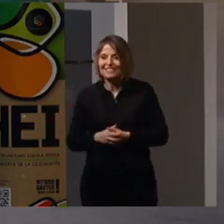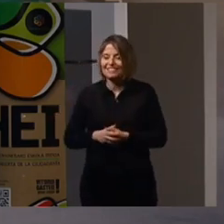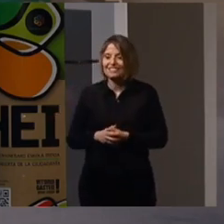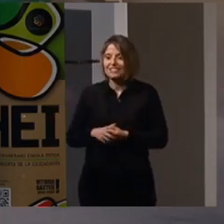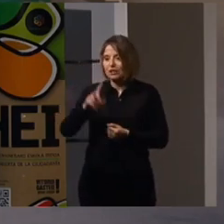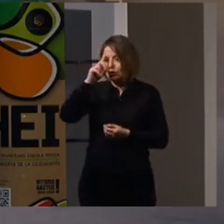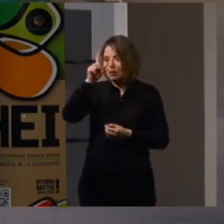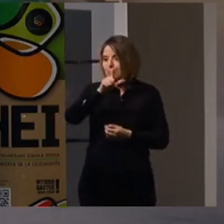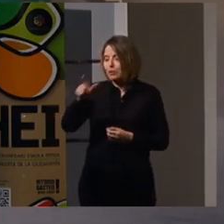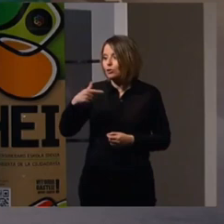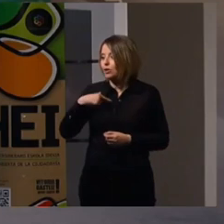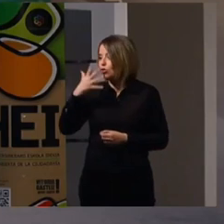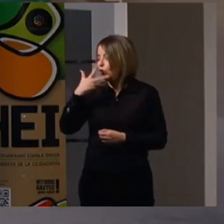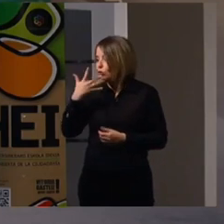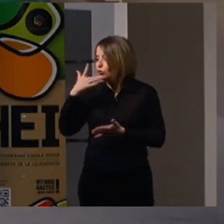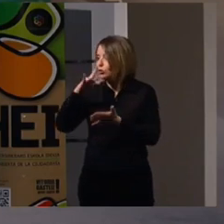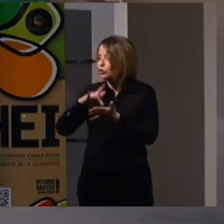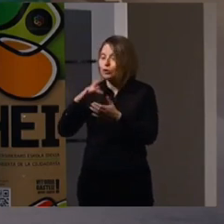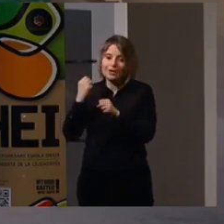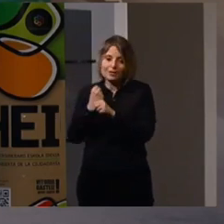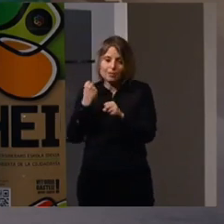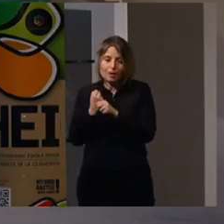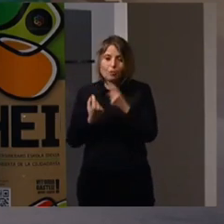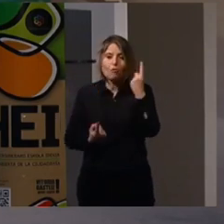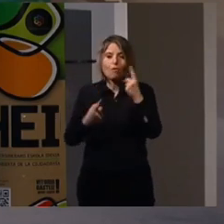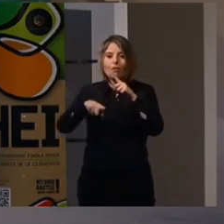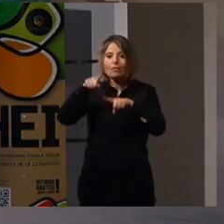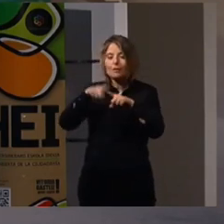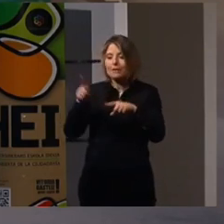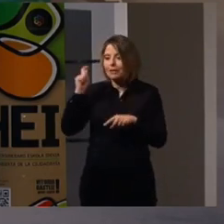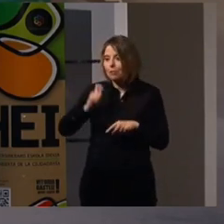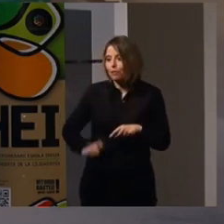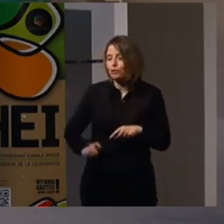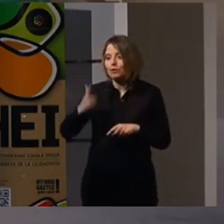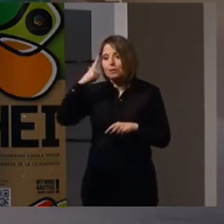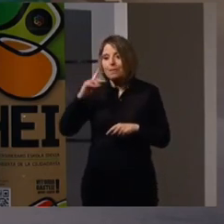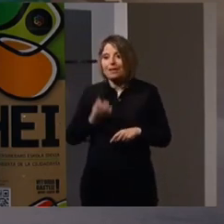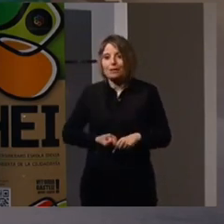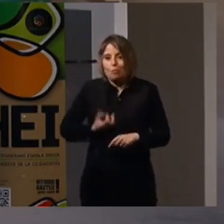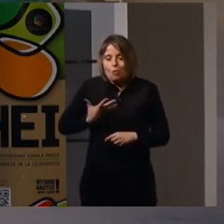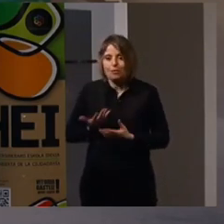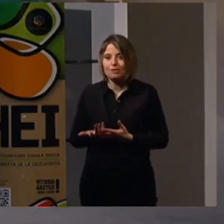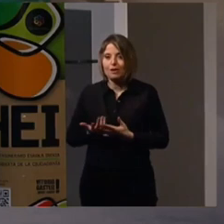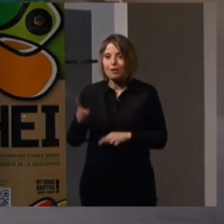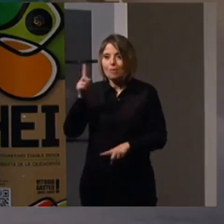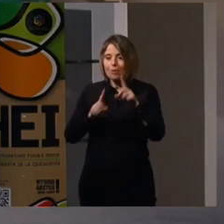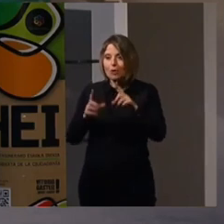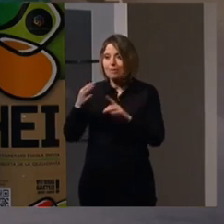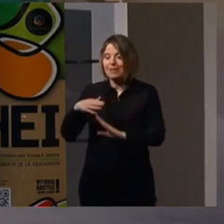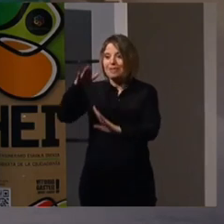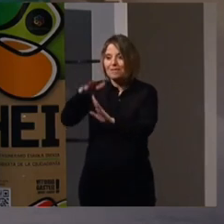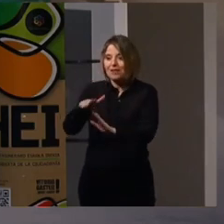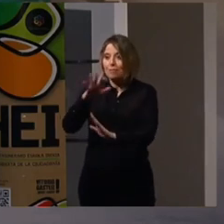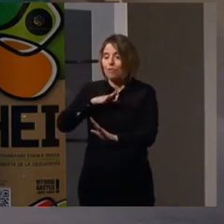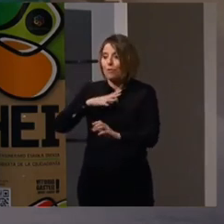inmensa mayoría de la gente que conozco cuando trabaja, sobre todo en determinadas profesiones que tienen este San Benito de ser vocacionales, el problema es que hay que frenar a la gente